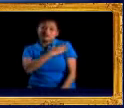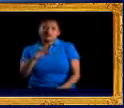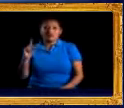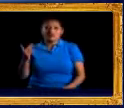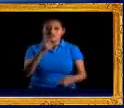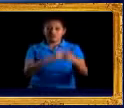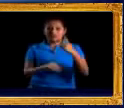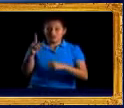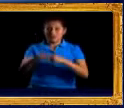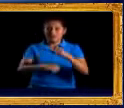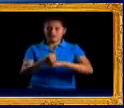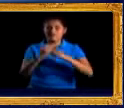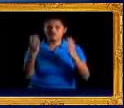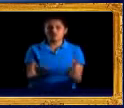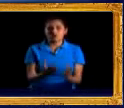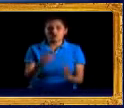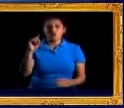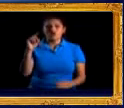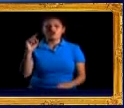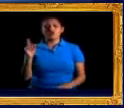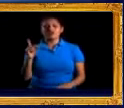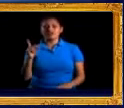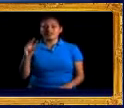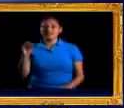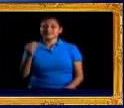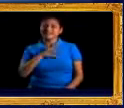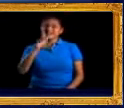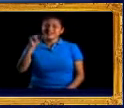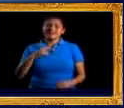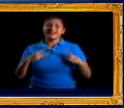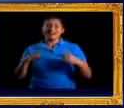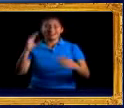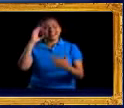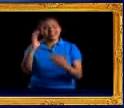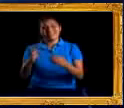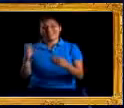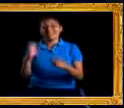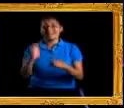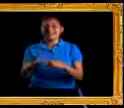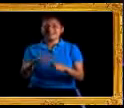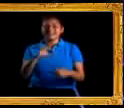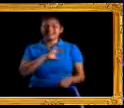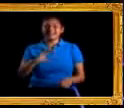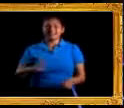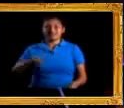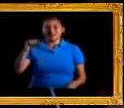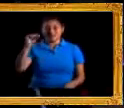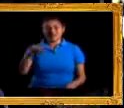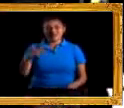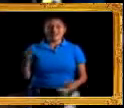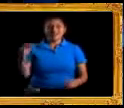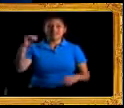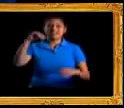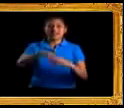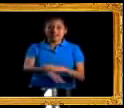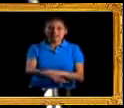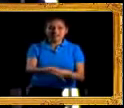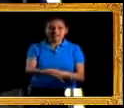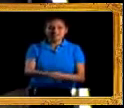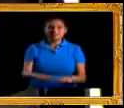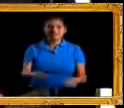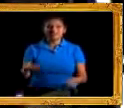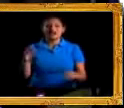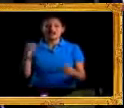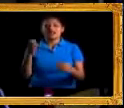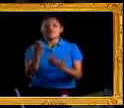cosecha, hermano, donde almas que no han creído en Cristo van a entrar a la economía del reino, van a entrar a la economía de